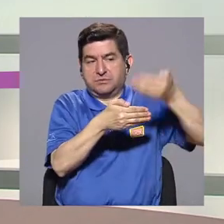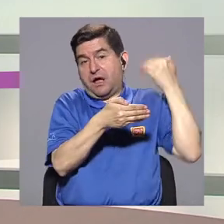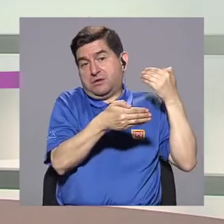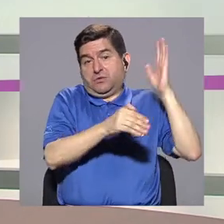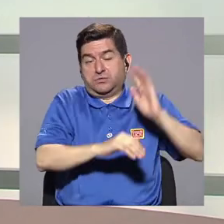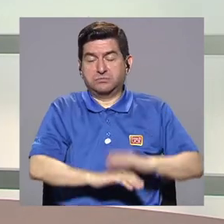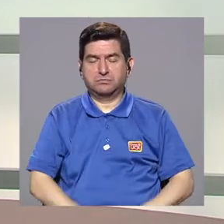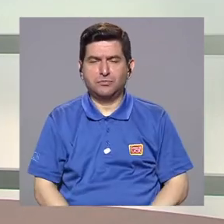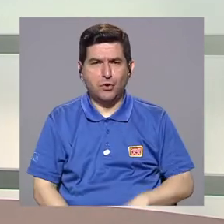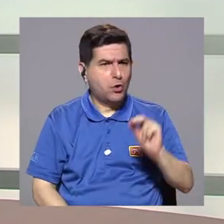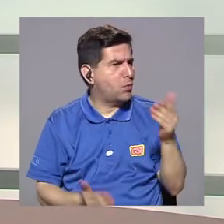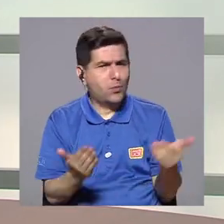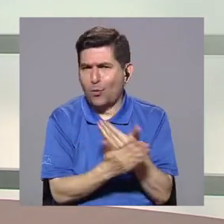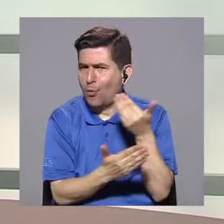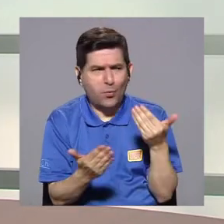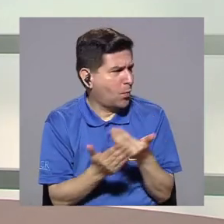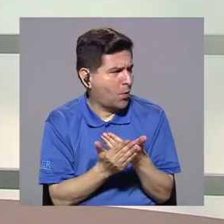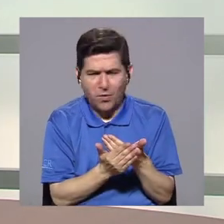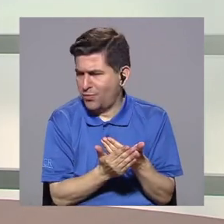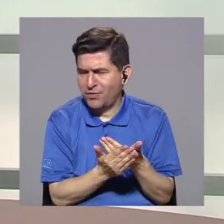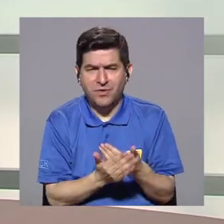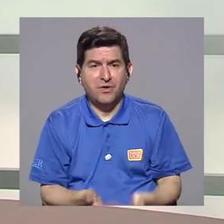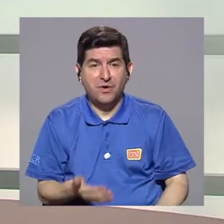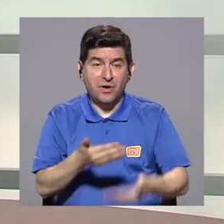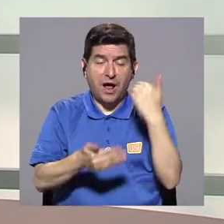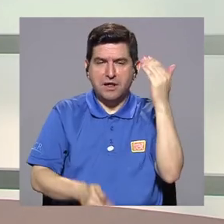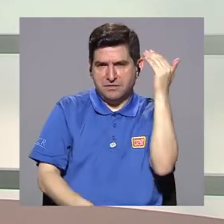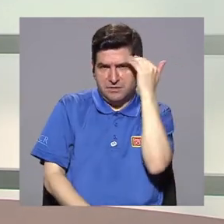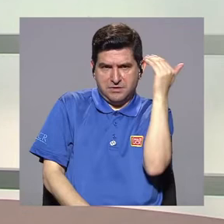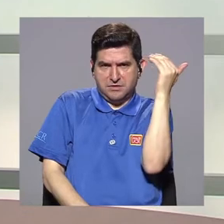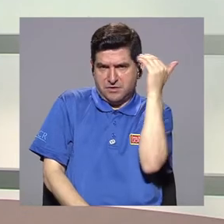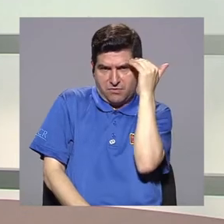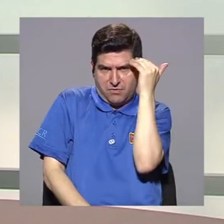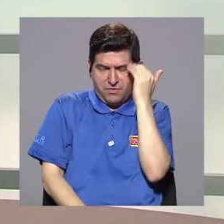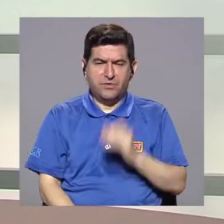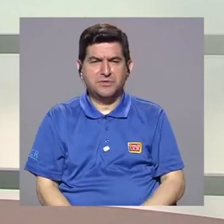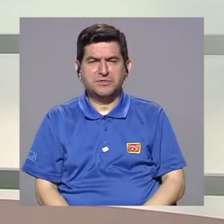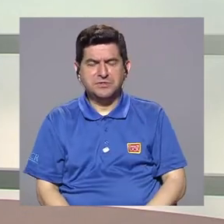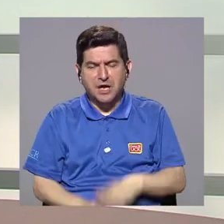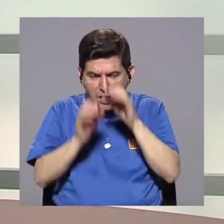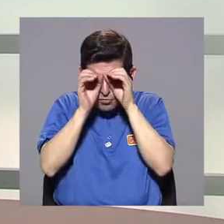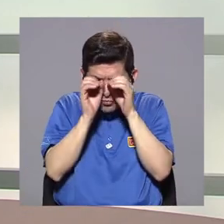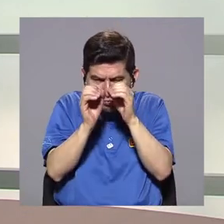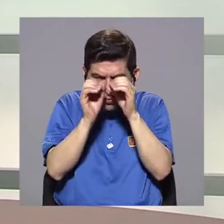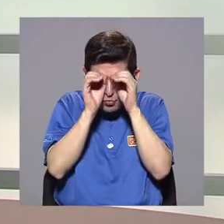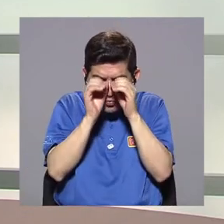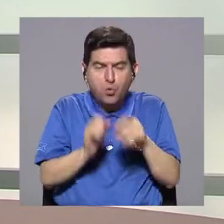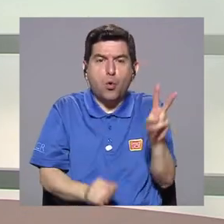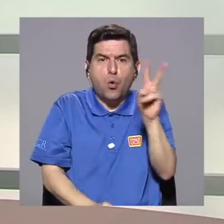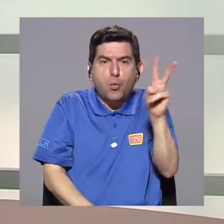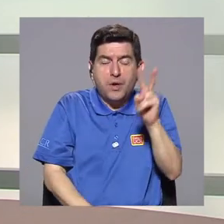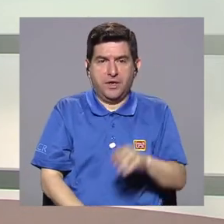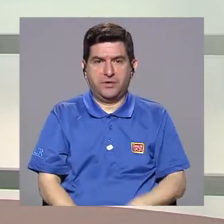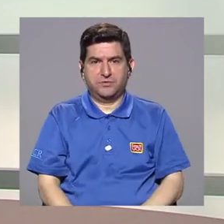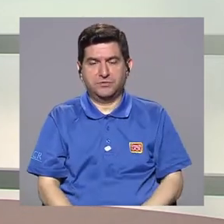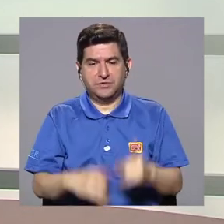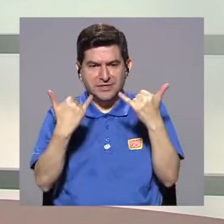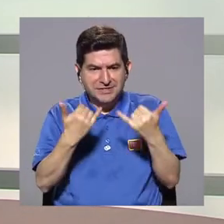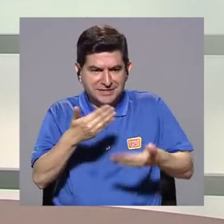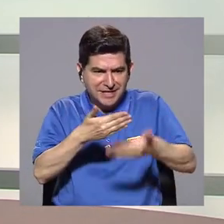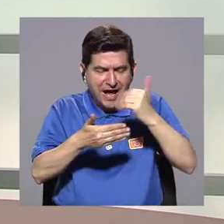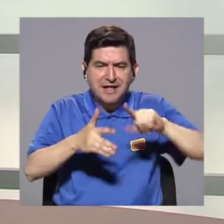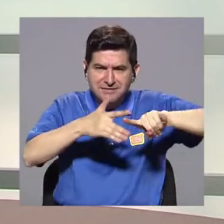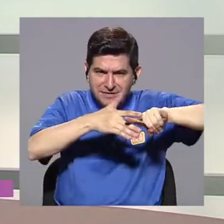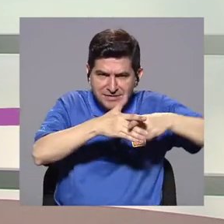años. Entonces no es algo nuevo, incluso antes del todo el conocimiento de los microorganismos, de los virus y